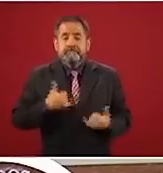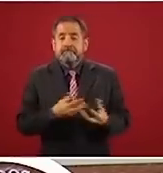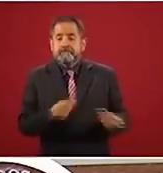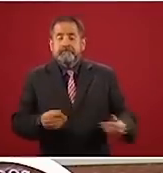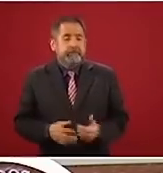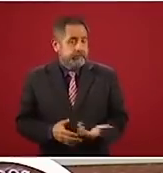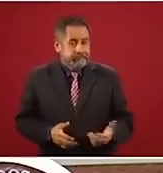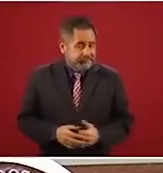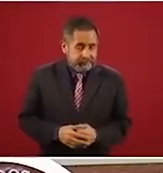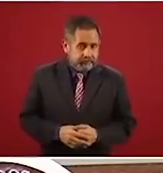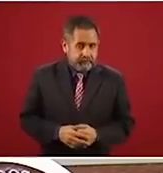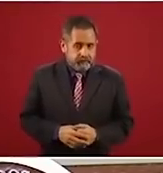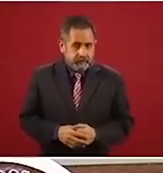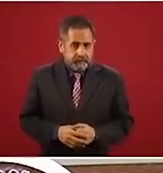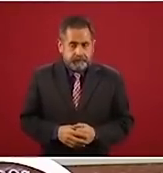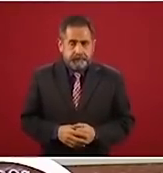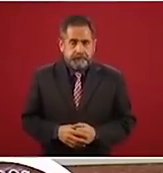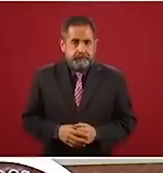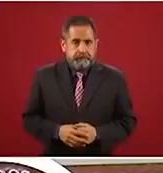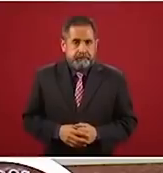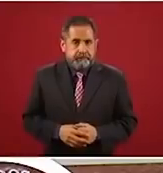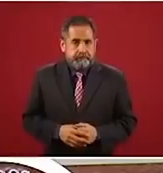Esto es un asunto